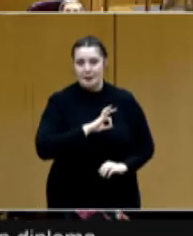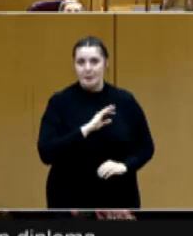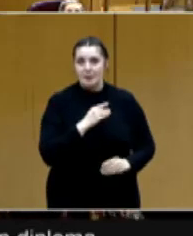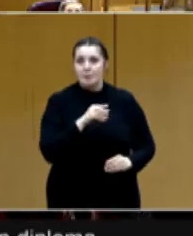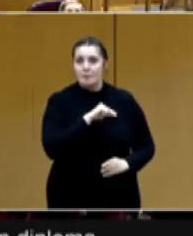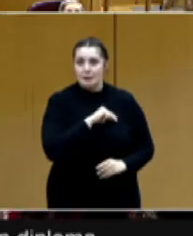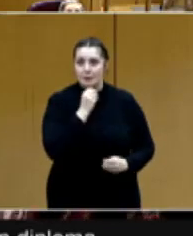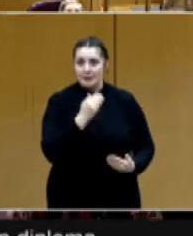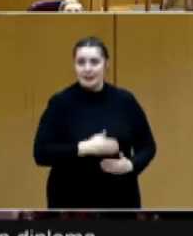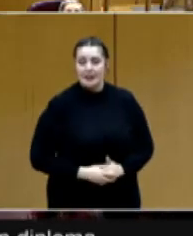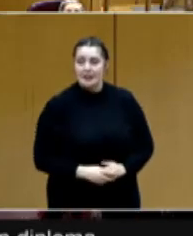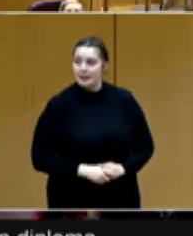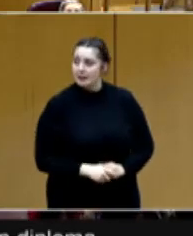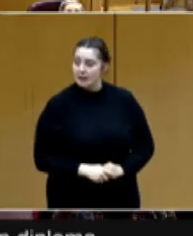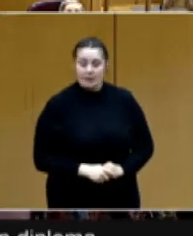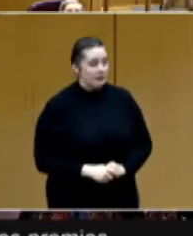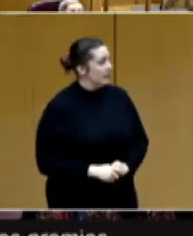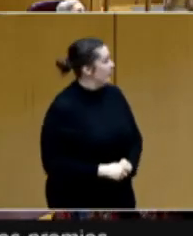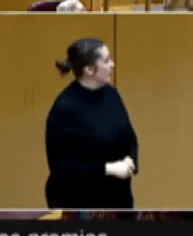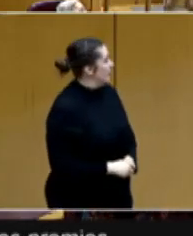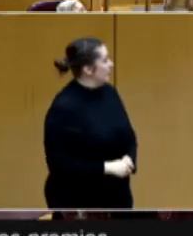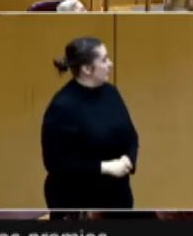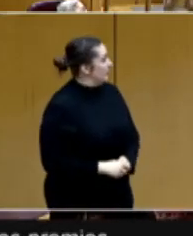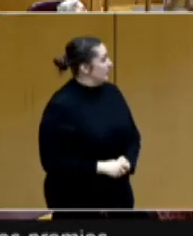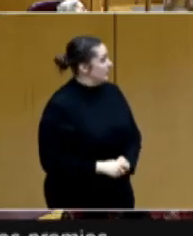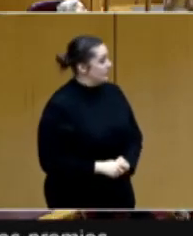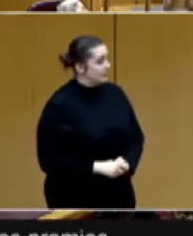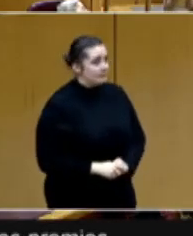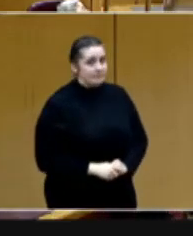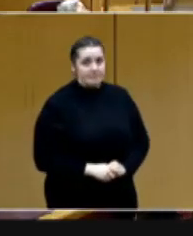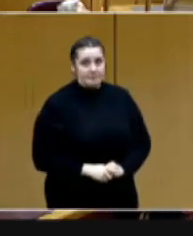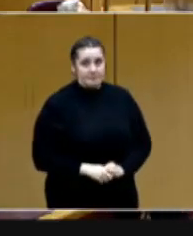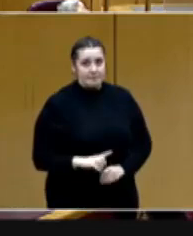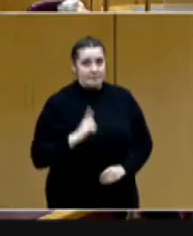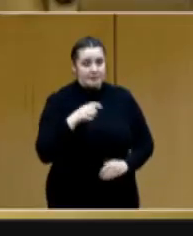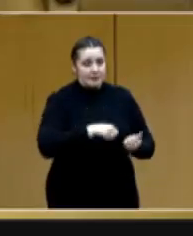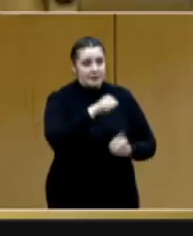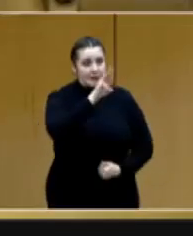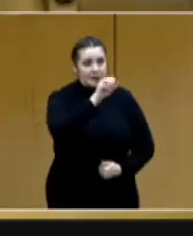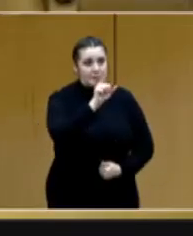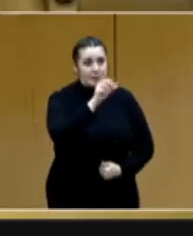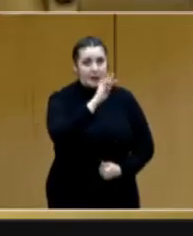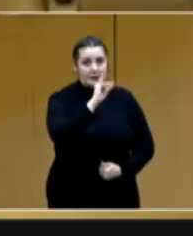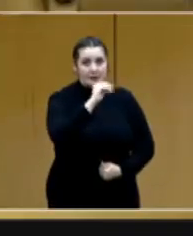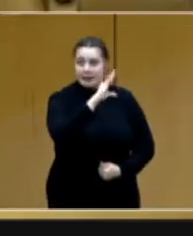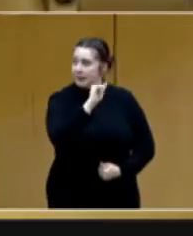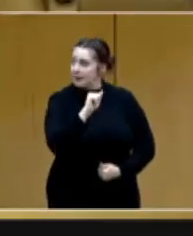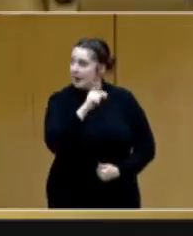tu nombre bueno pues empezamos con el primer diploma para Patricia gárate Ramírez